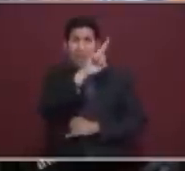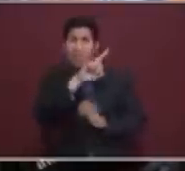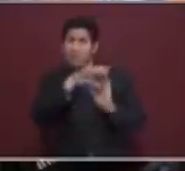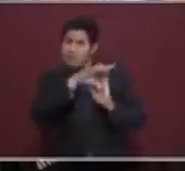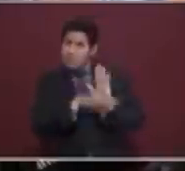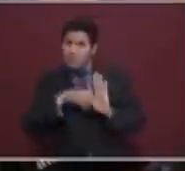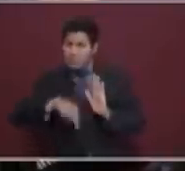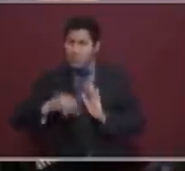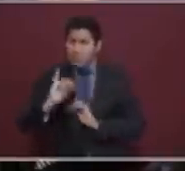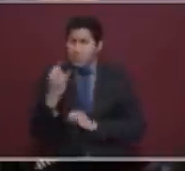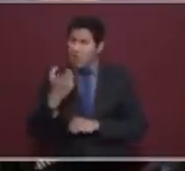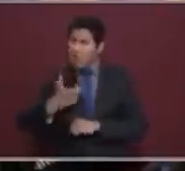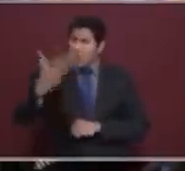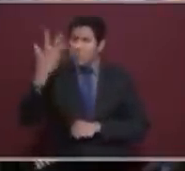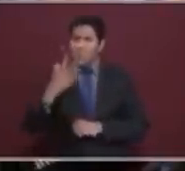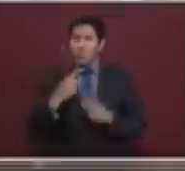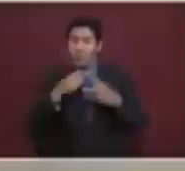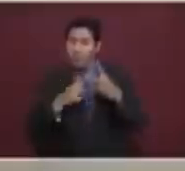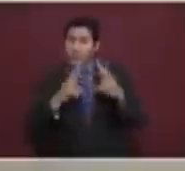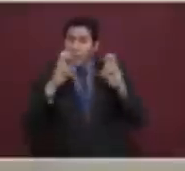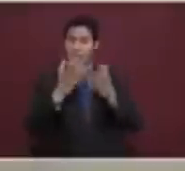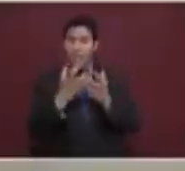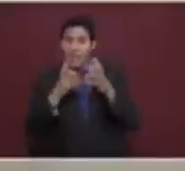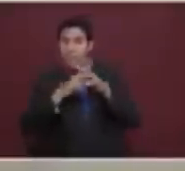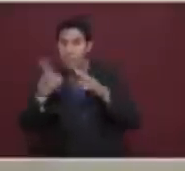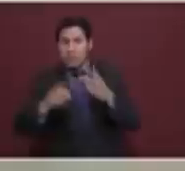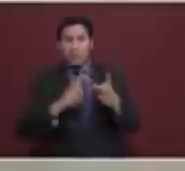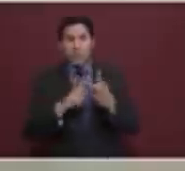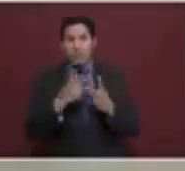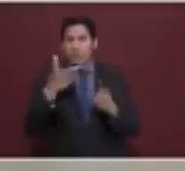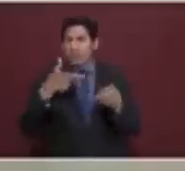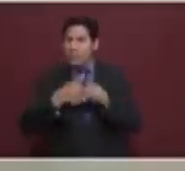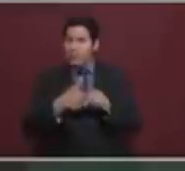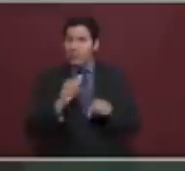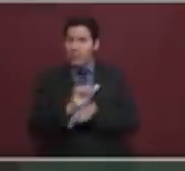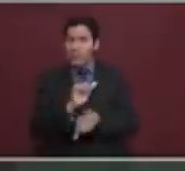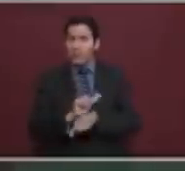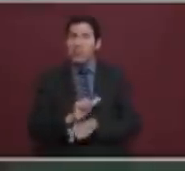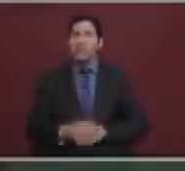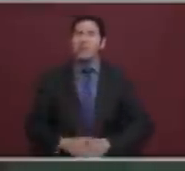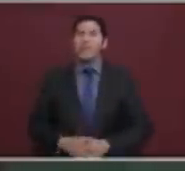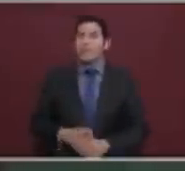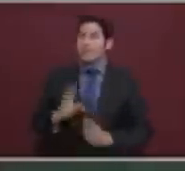son dos temas migración y gasolina en el caso de emigración estamos